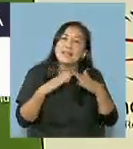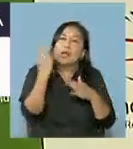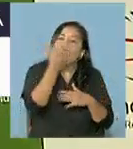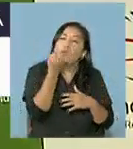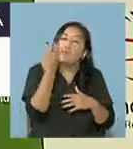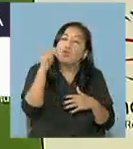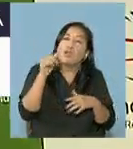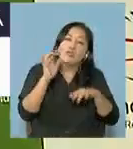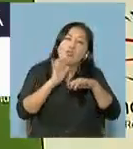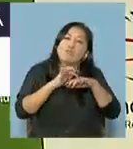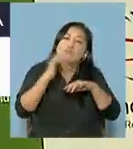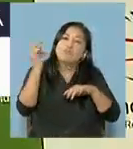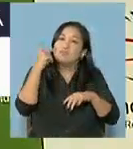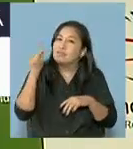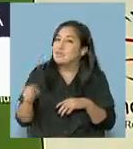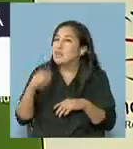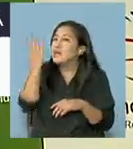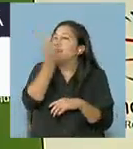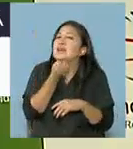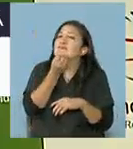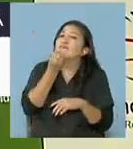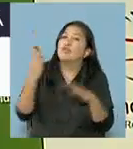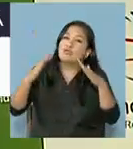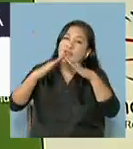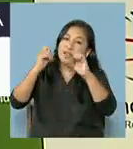Humahuaca, digamos. Sí, la verdad que ha quedado precioso.